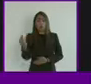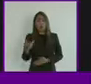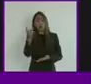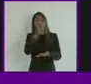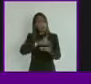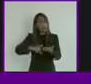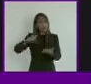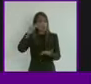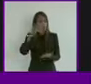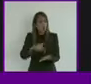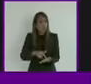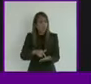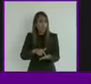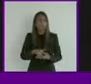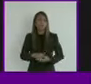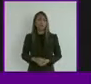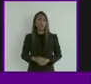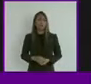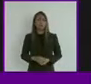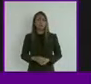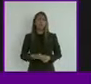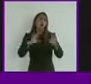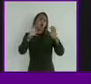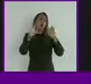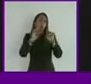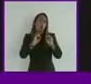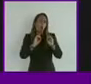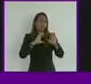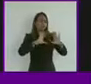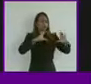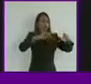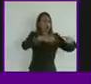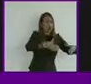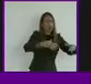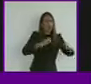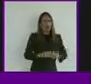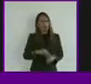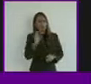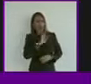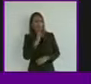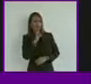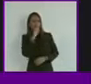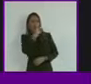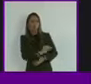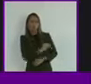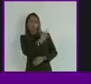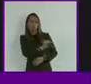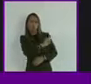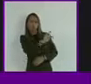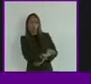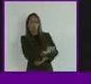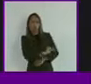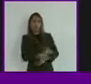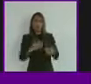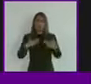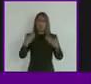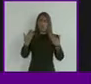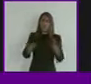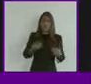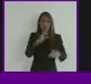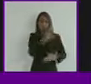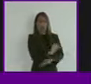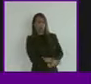amistades, una comunidad donde se les está robando la autoestima, la confianza, muévanse. De verdad que muévanse,